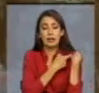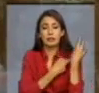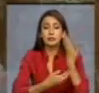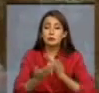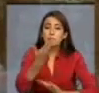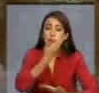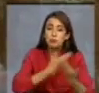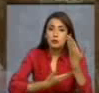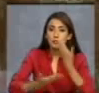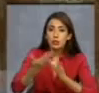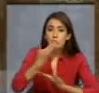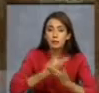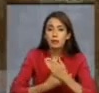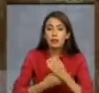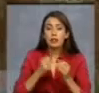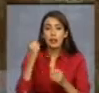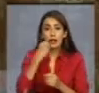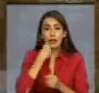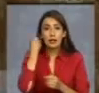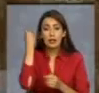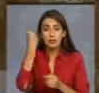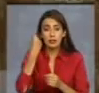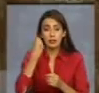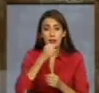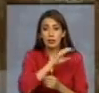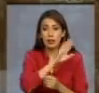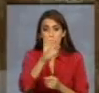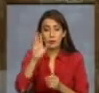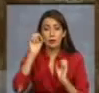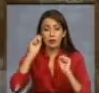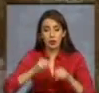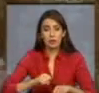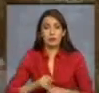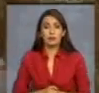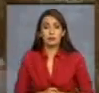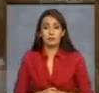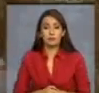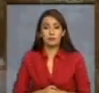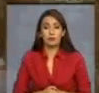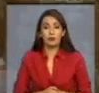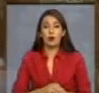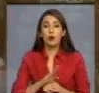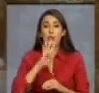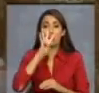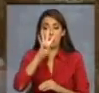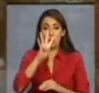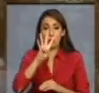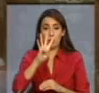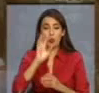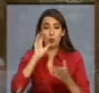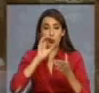le significa el hecho de que le hayan asignado esa calidad. El día 4 de